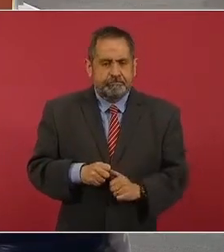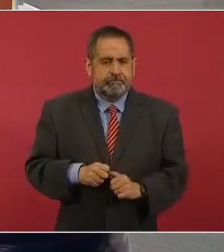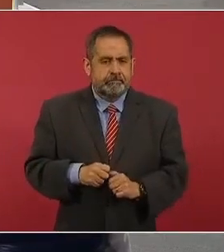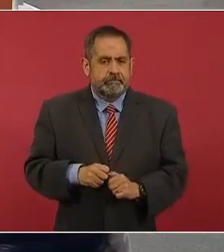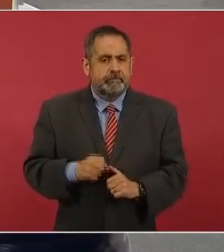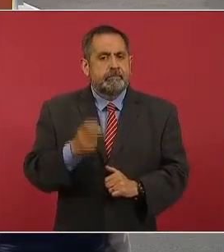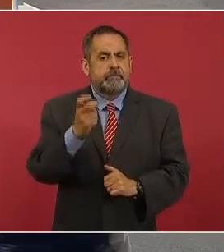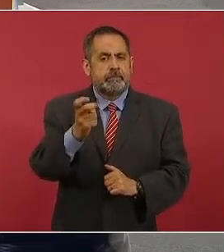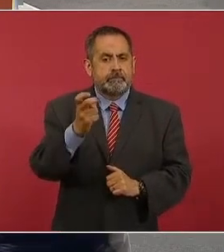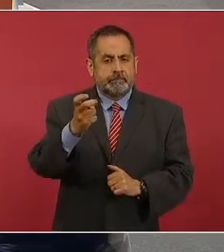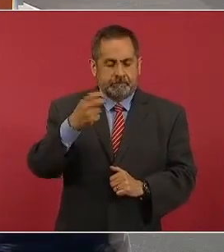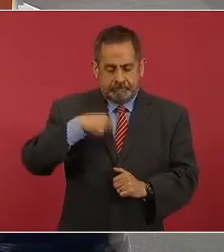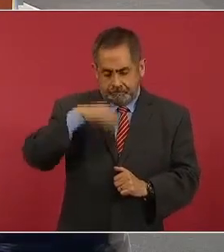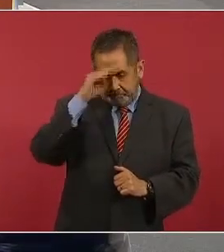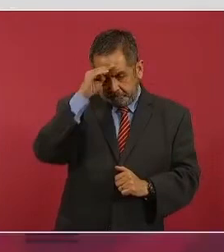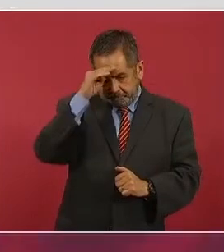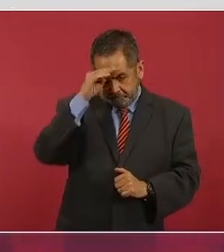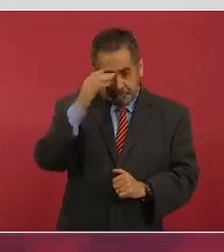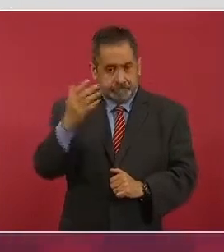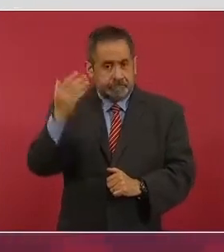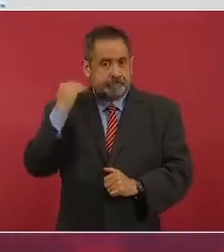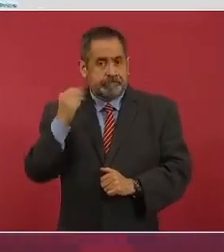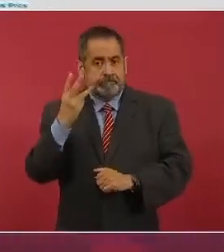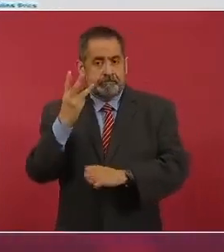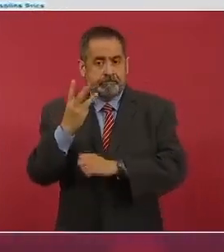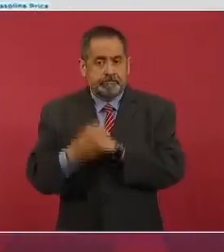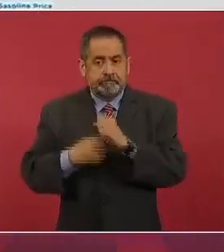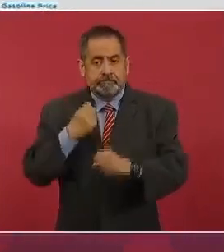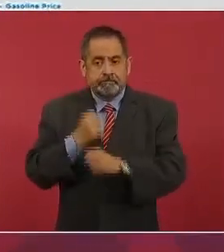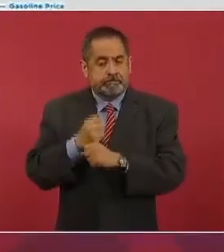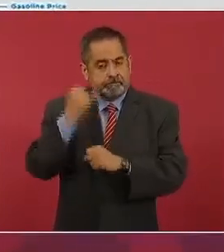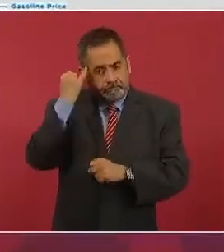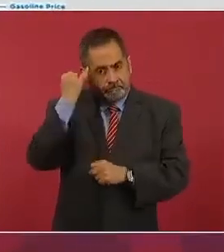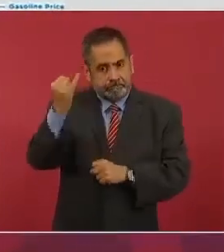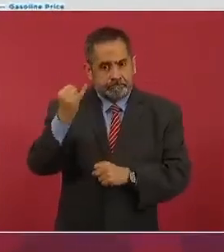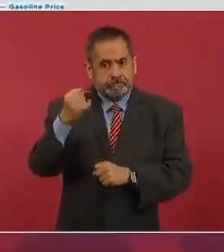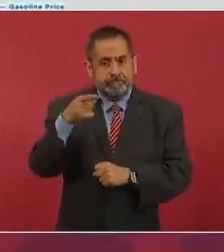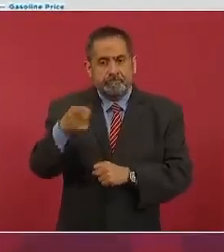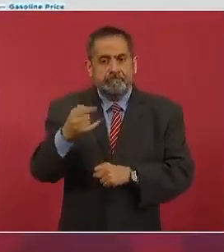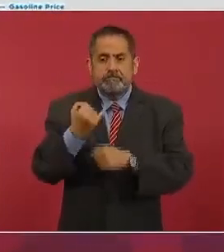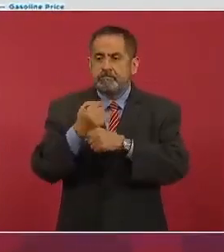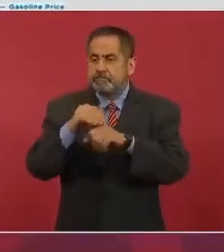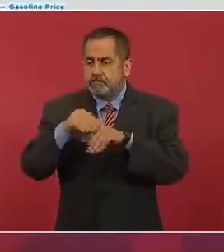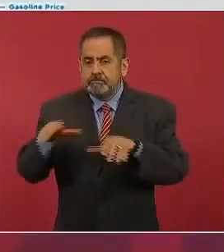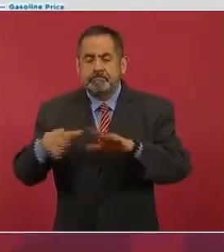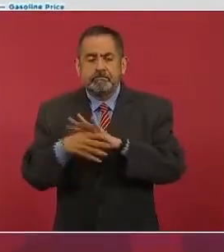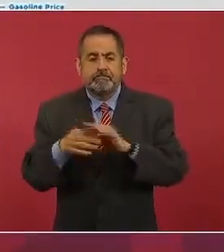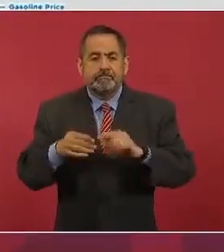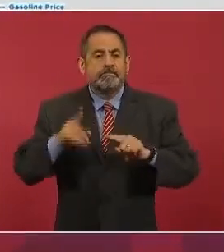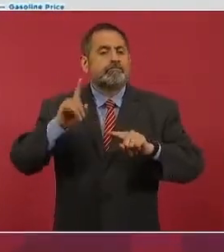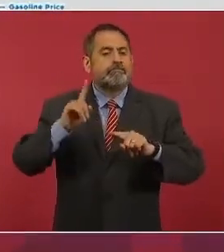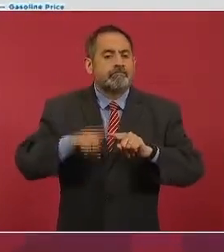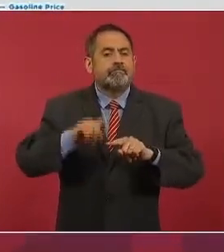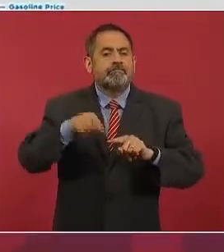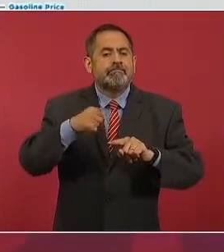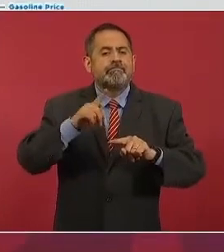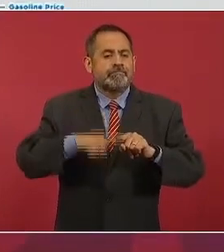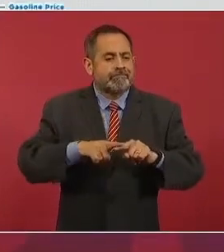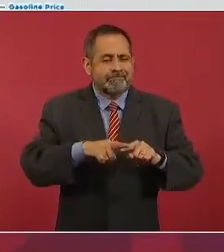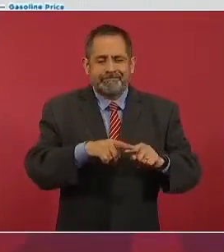Por eso nosotros tenemos desde hace 3 años lo del informe de quién es quién en los